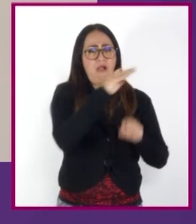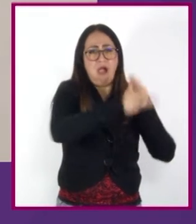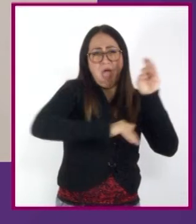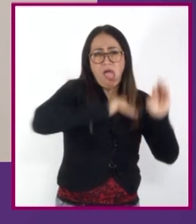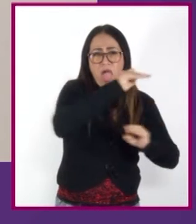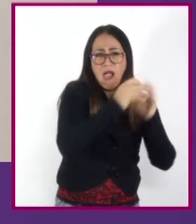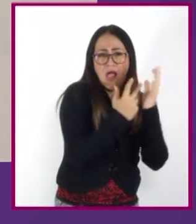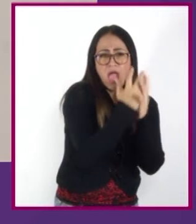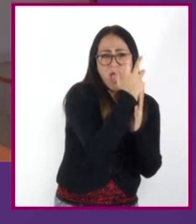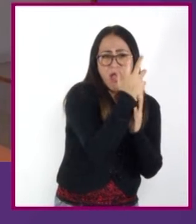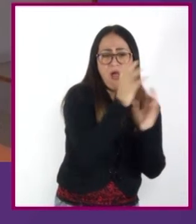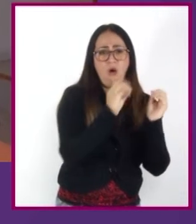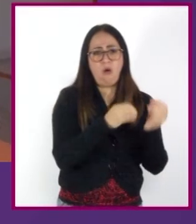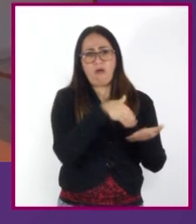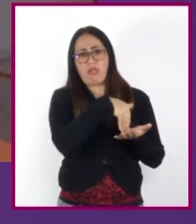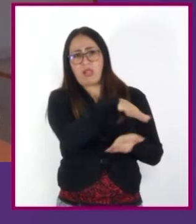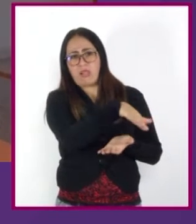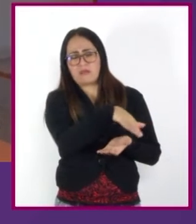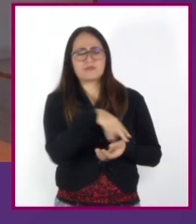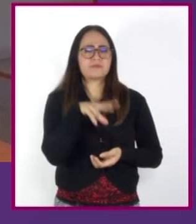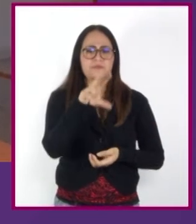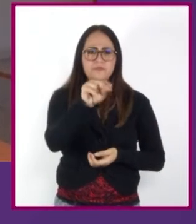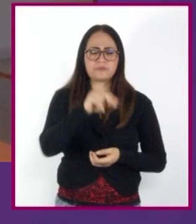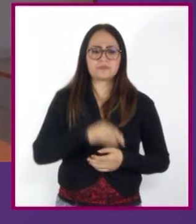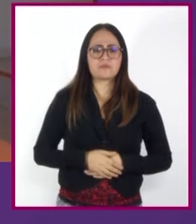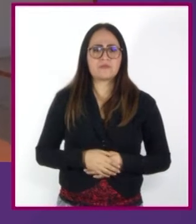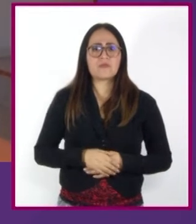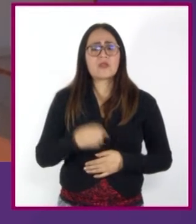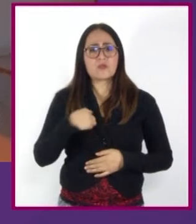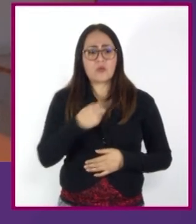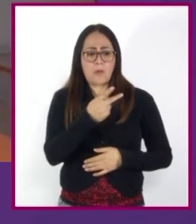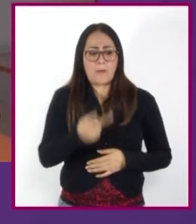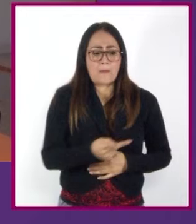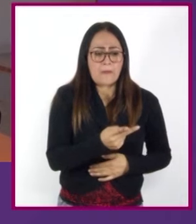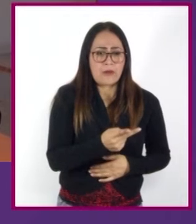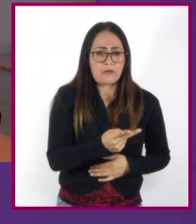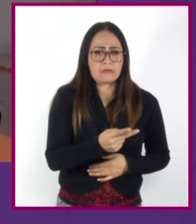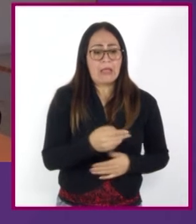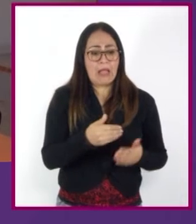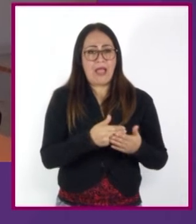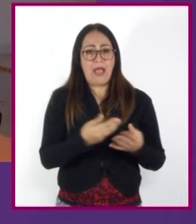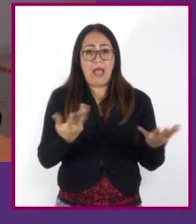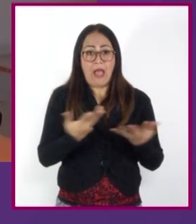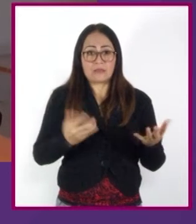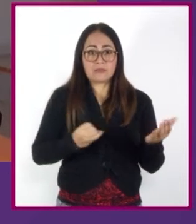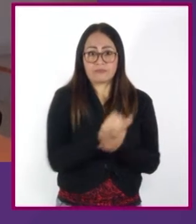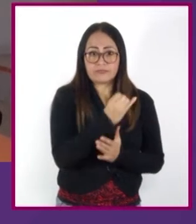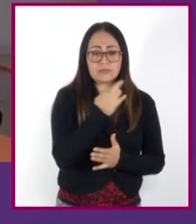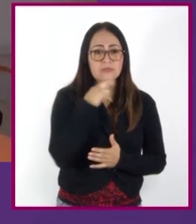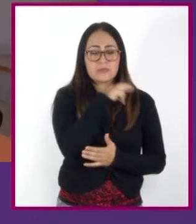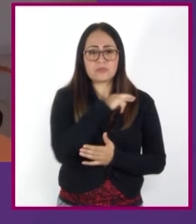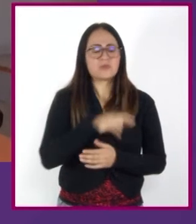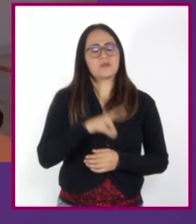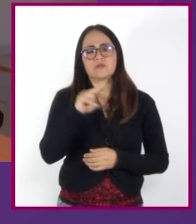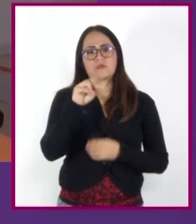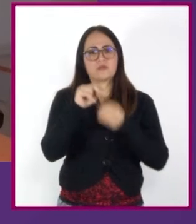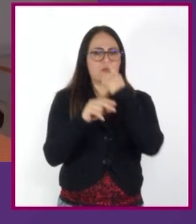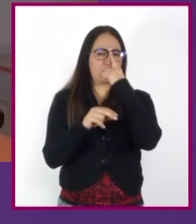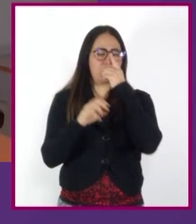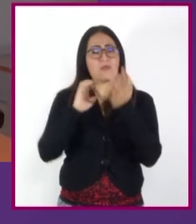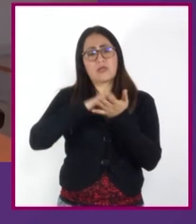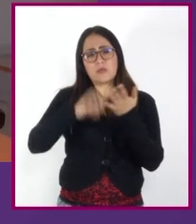o el aislamiento. Pregunta siempre antes de actuar. Si detectas a una persona con discapacidad que requiere de